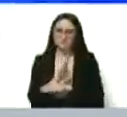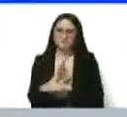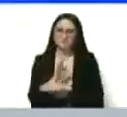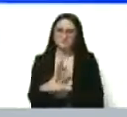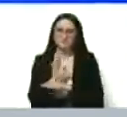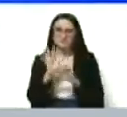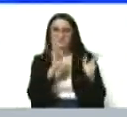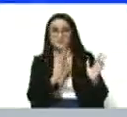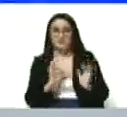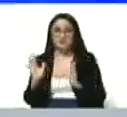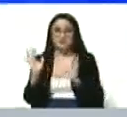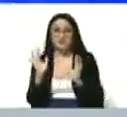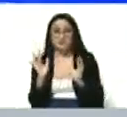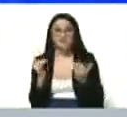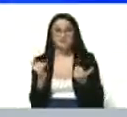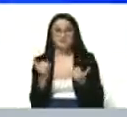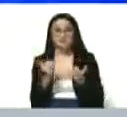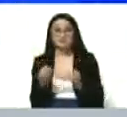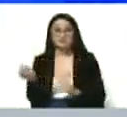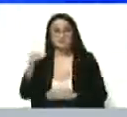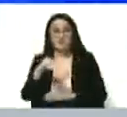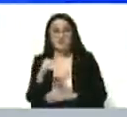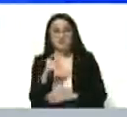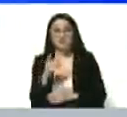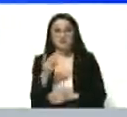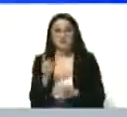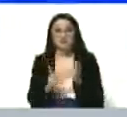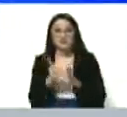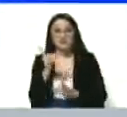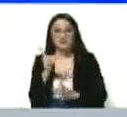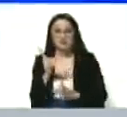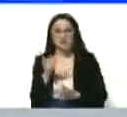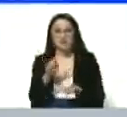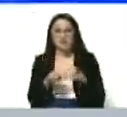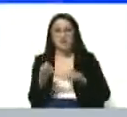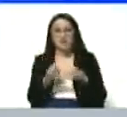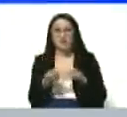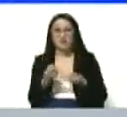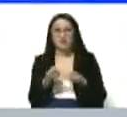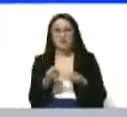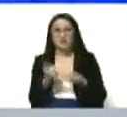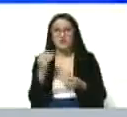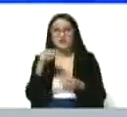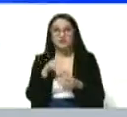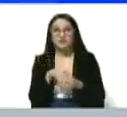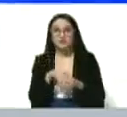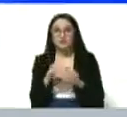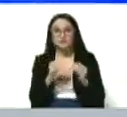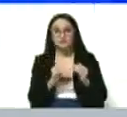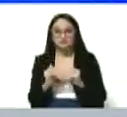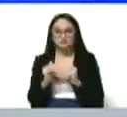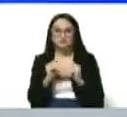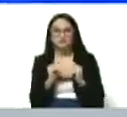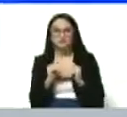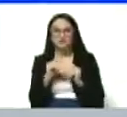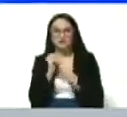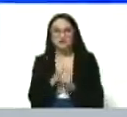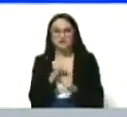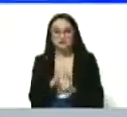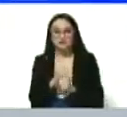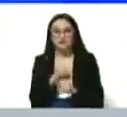ambiente, ampliando el concepto de desarrollo económico para incluir la sostenibilidad y